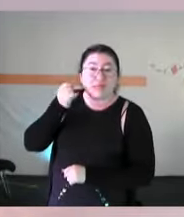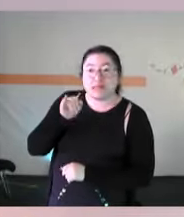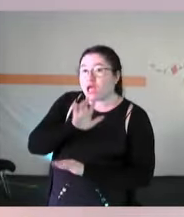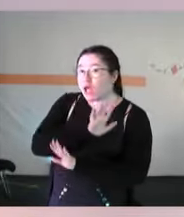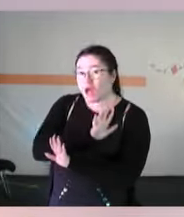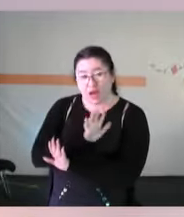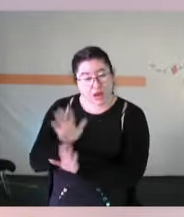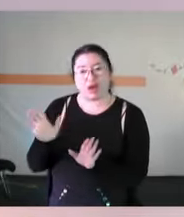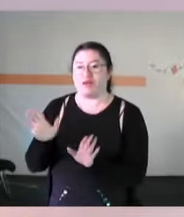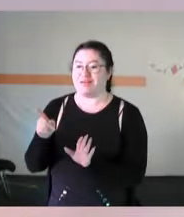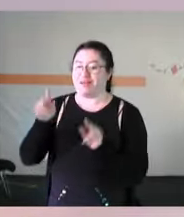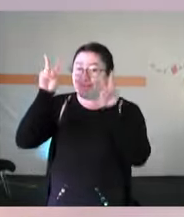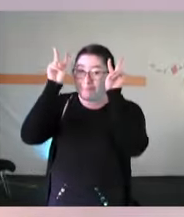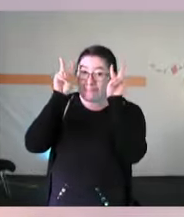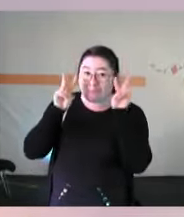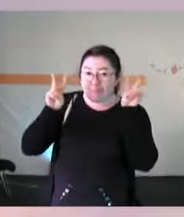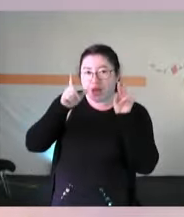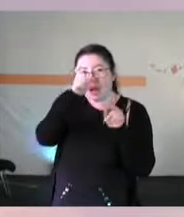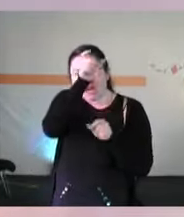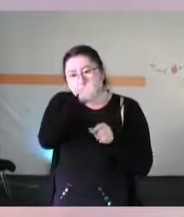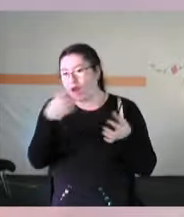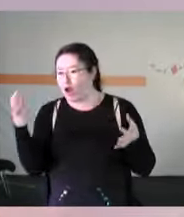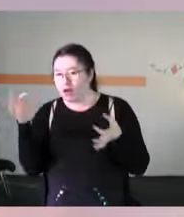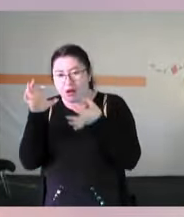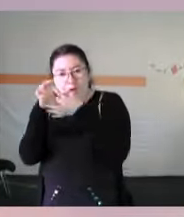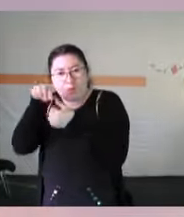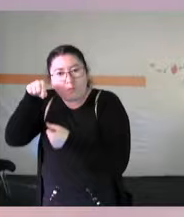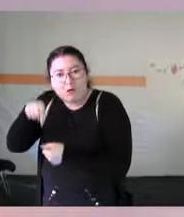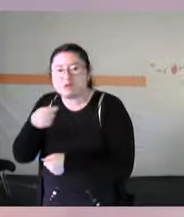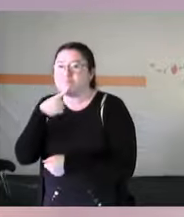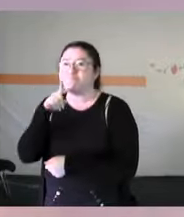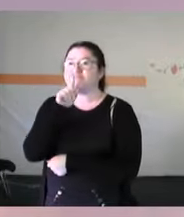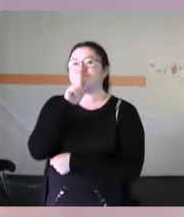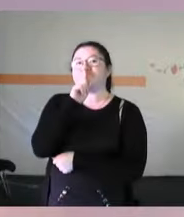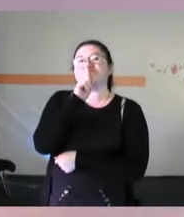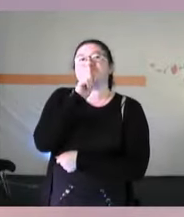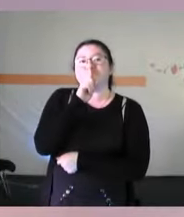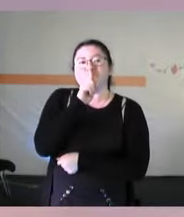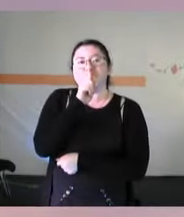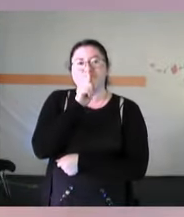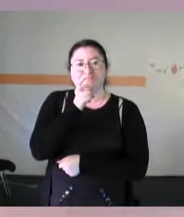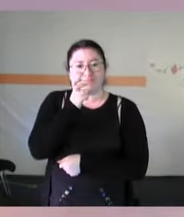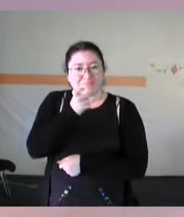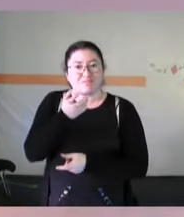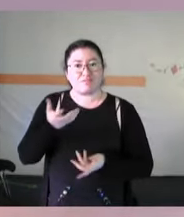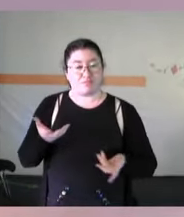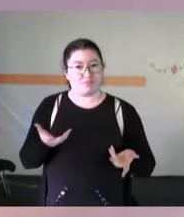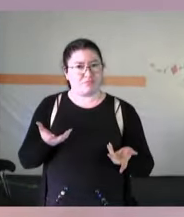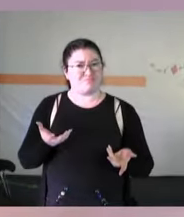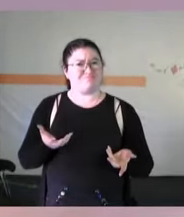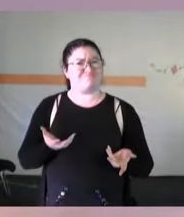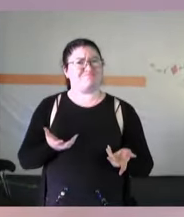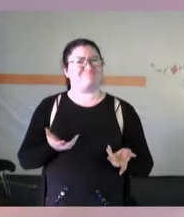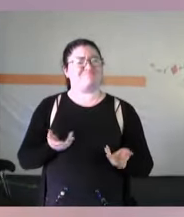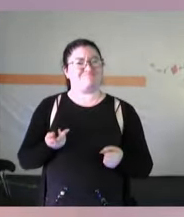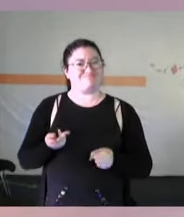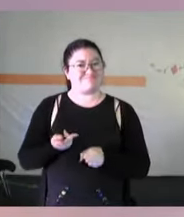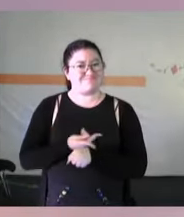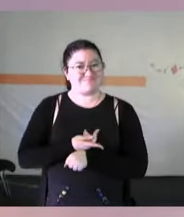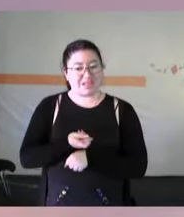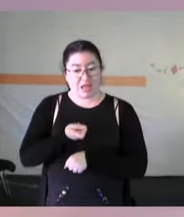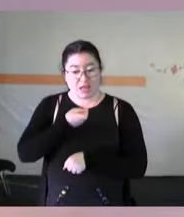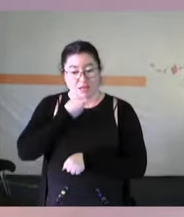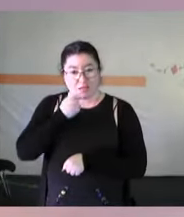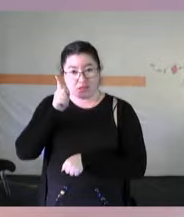el modelo es la Virgen, que nunca se quejó, que hagas en mí según tu palabra, tú le dices a